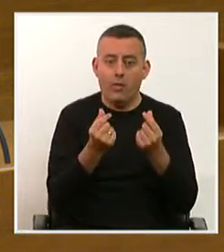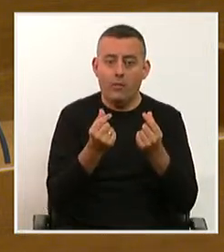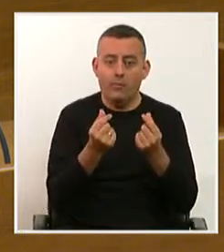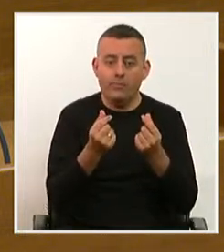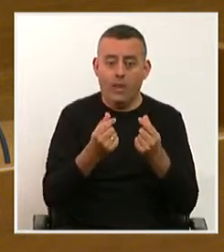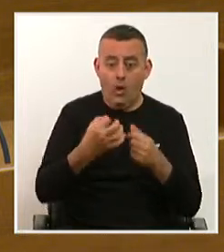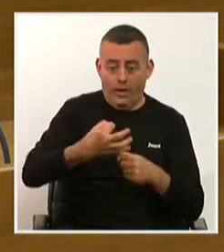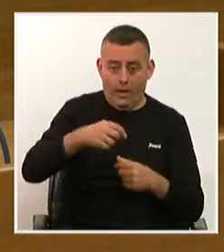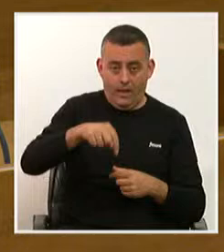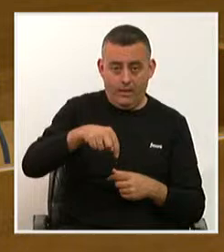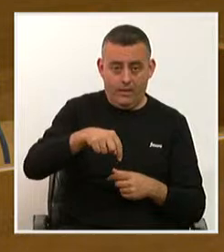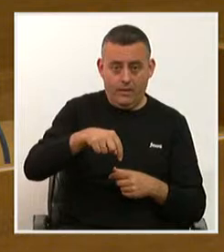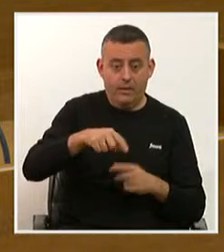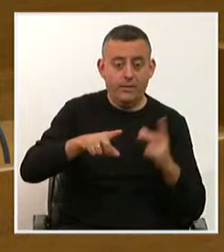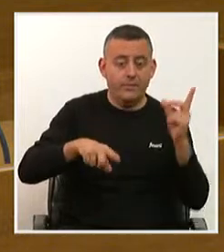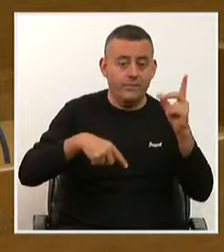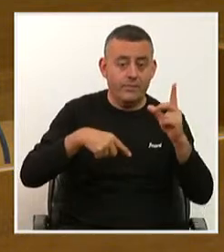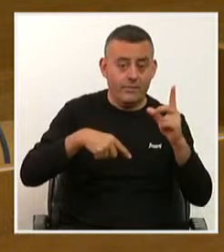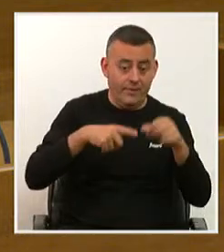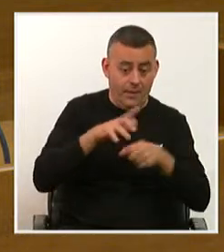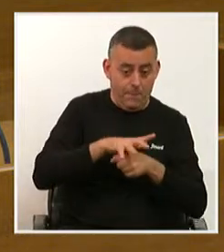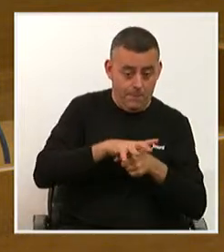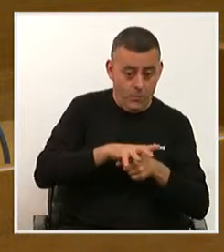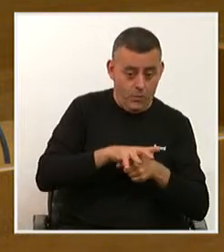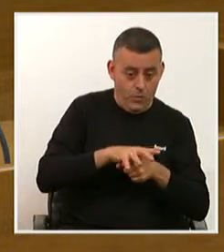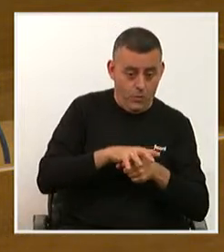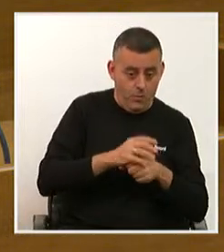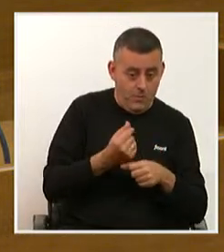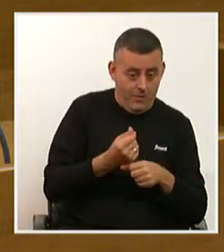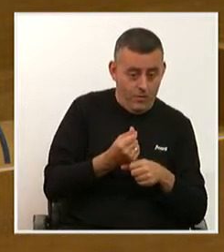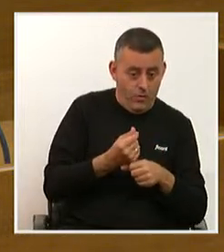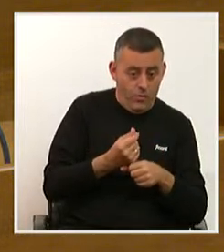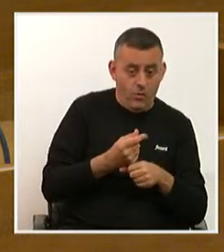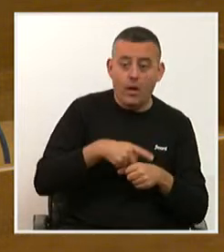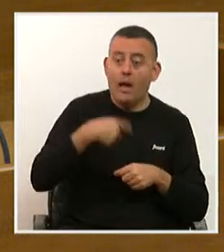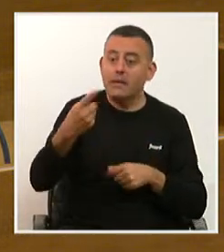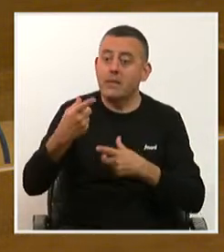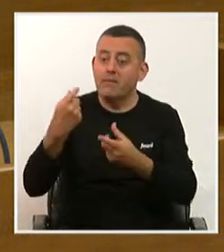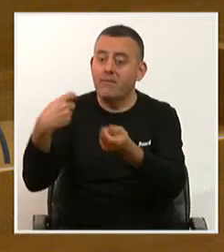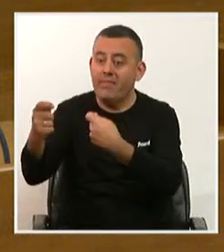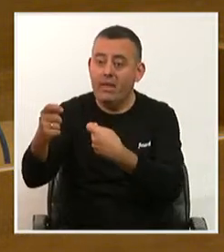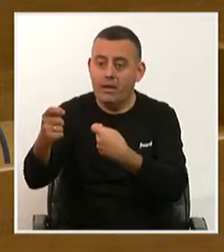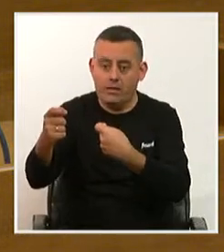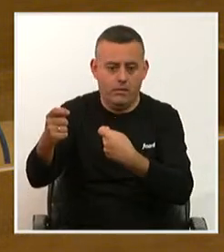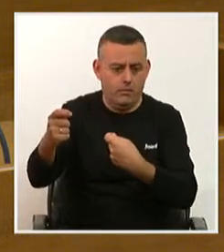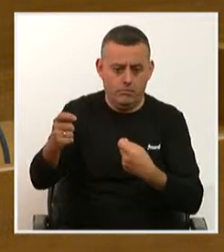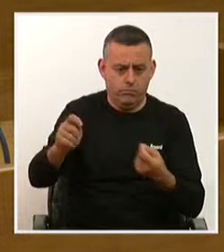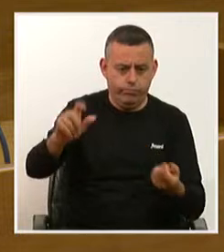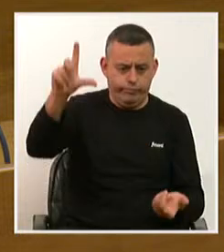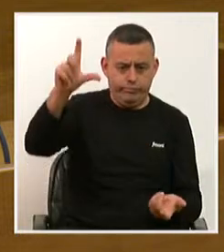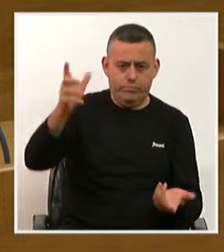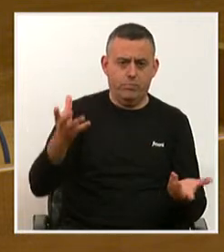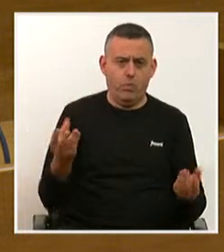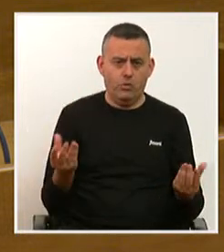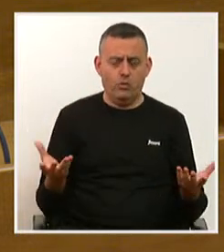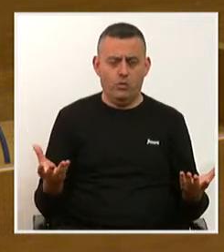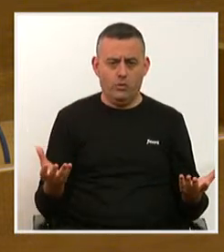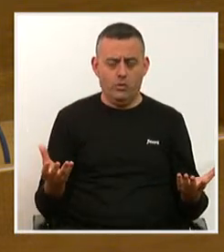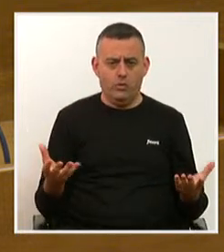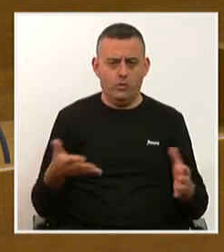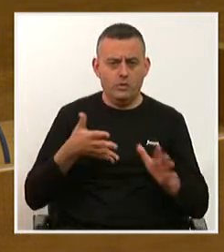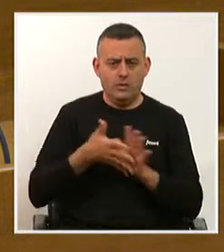no enus que son de que lail es prá